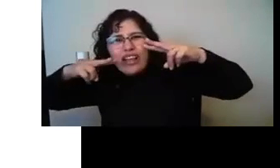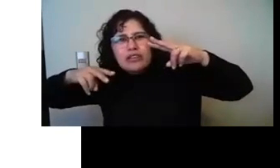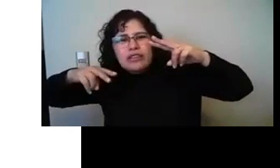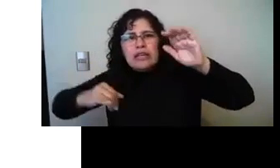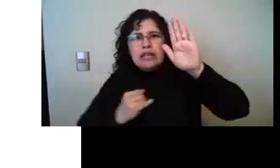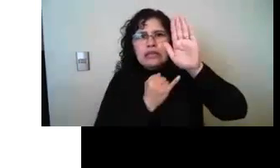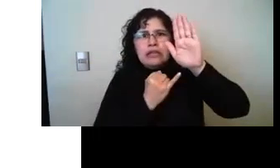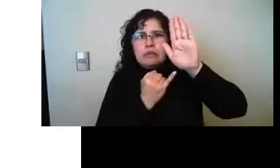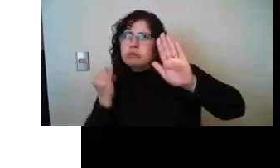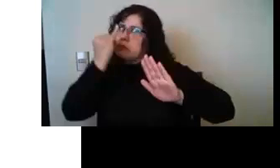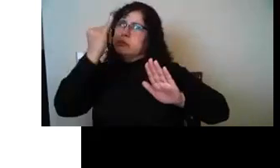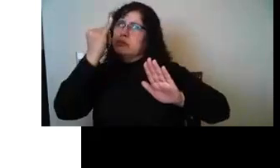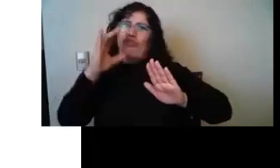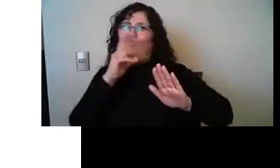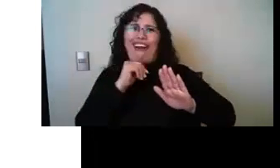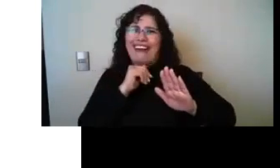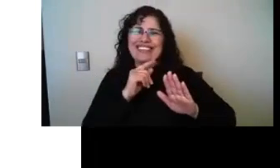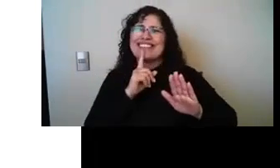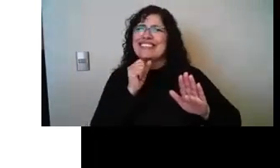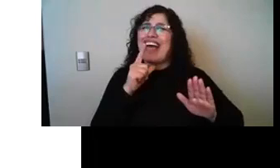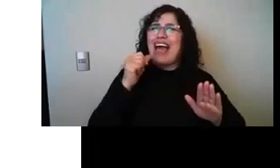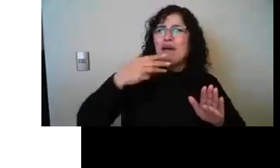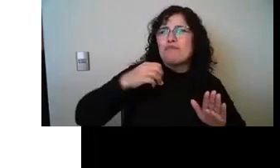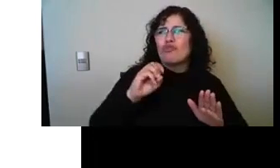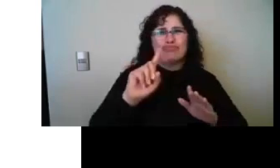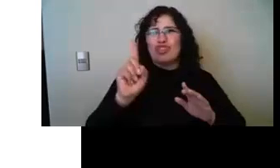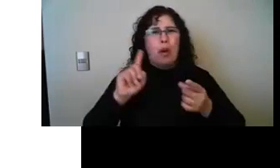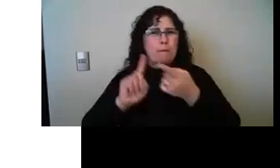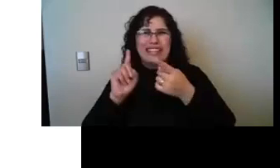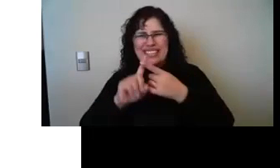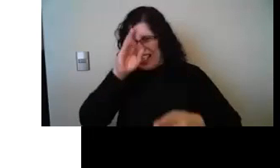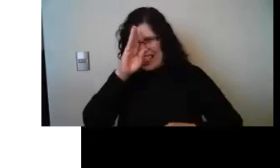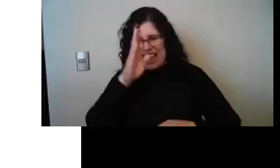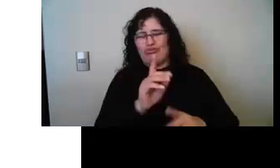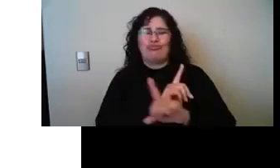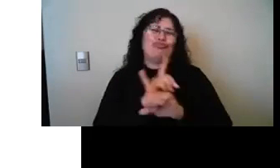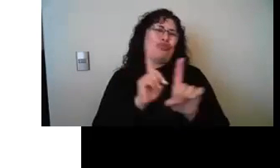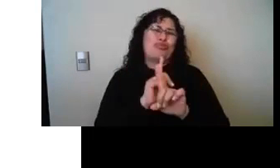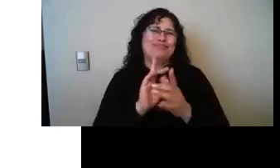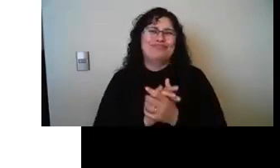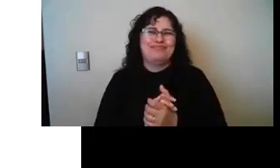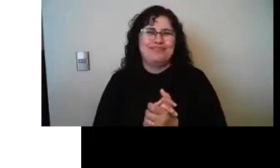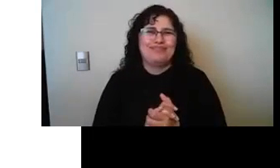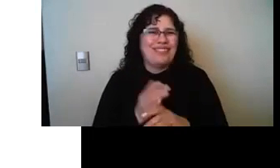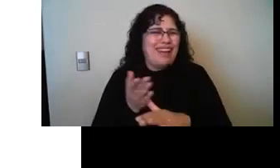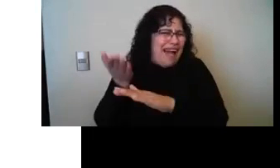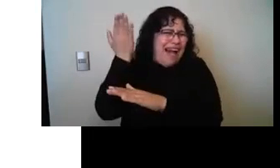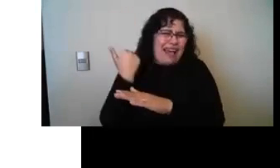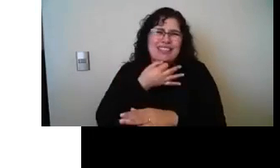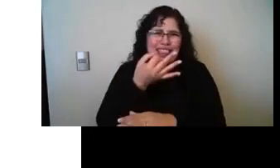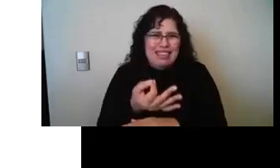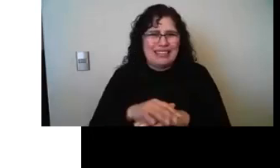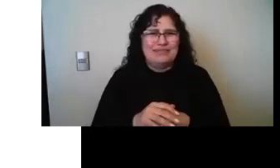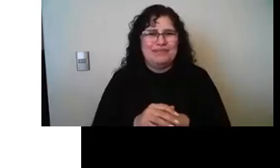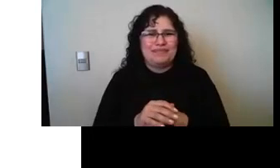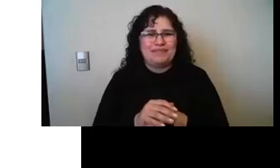el olfato. No hay participación directa en esta vía del olfato. ¿Ya? Perdón, del tálamo.